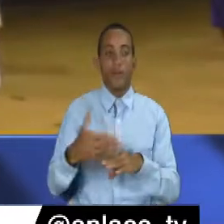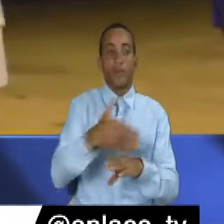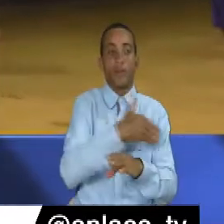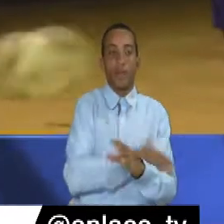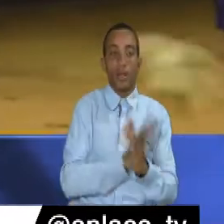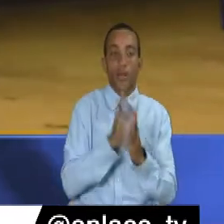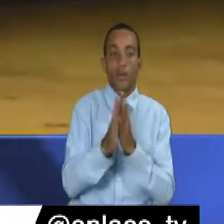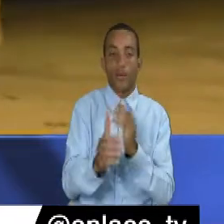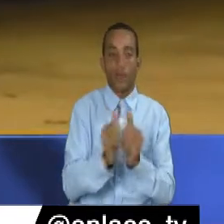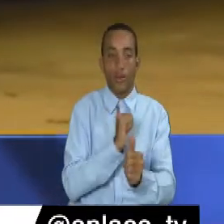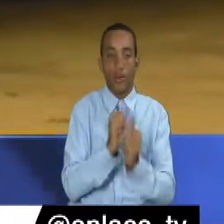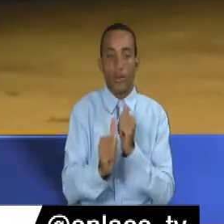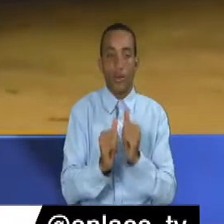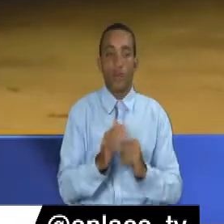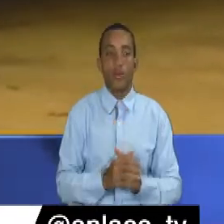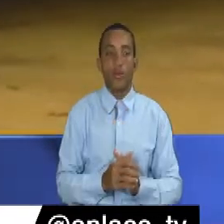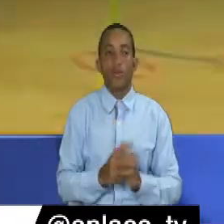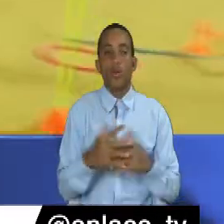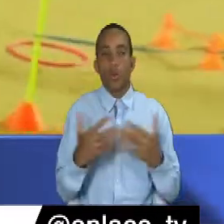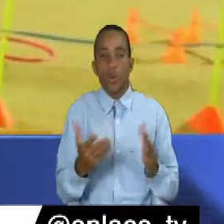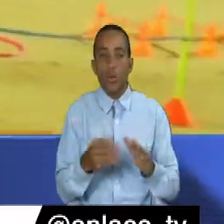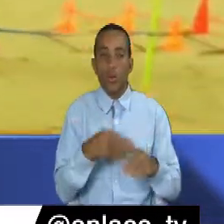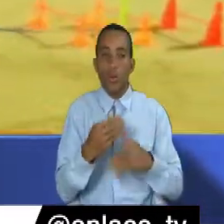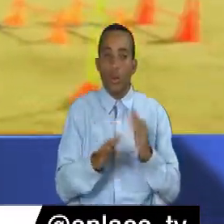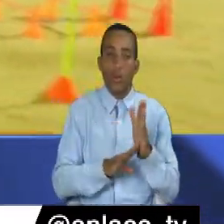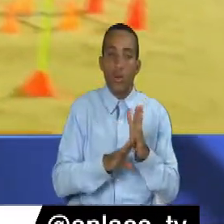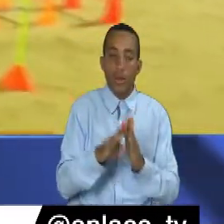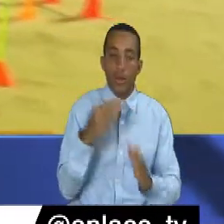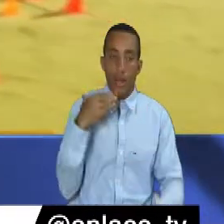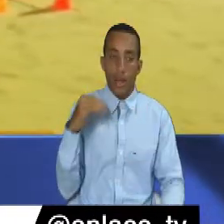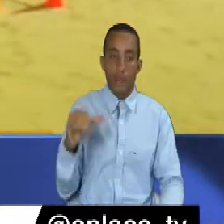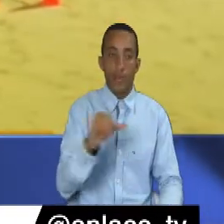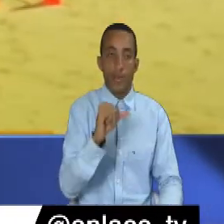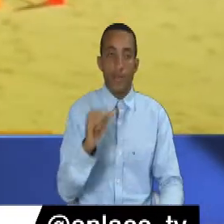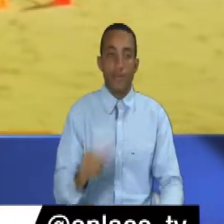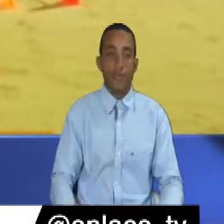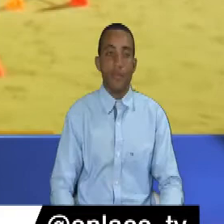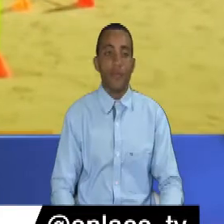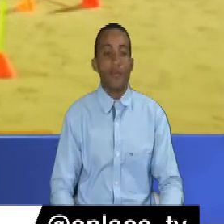deportiva, hablaremos sobre los avances que tiene el fútbol femenino en la ciudad. Ya volvemos.